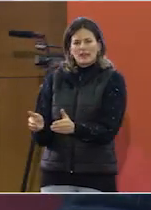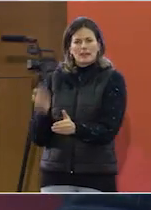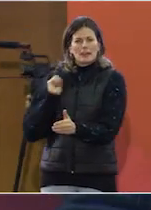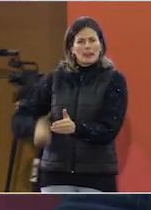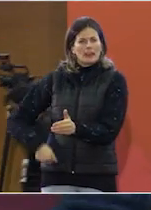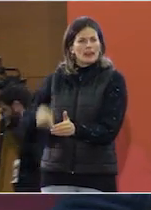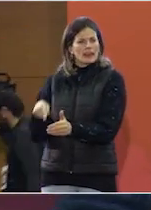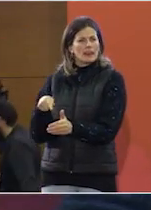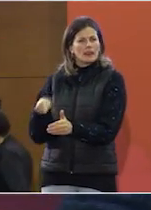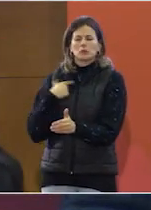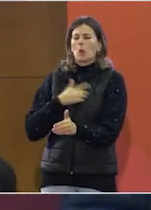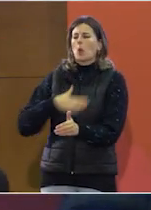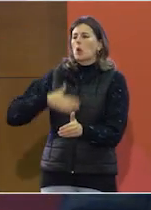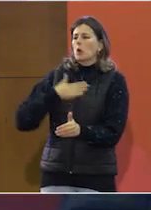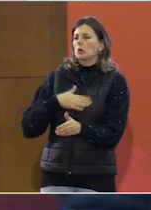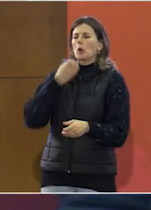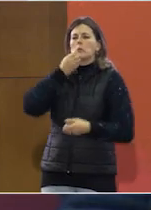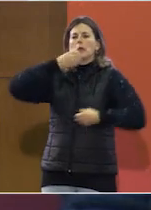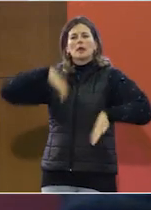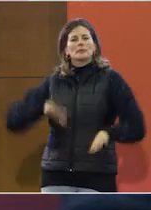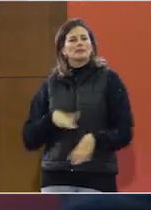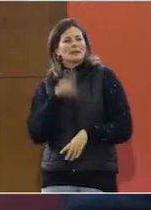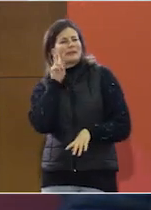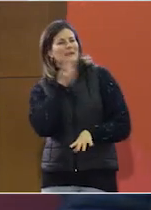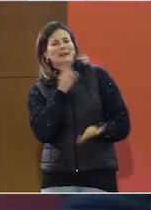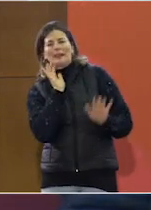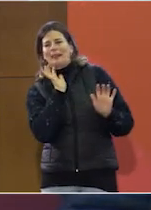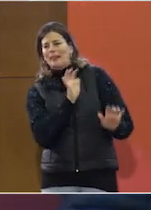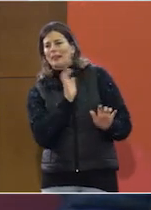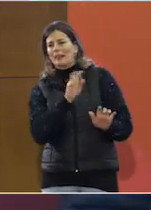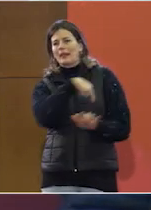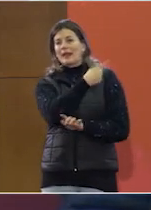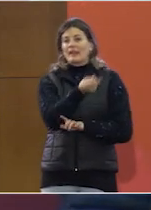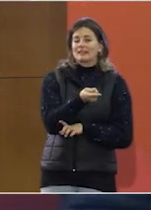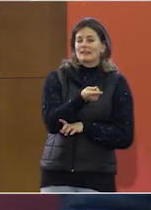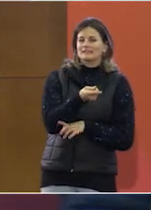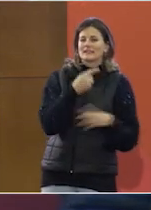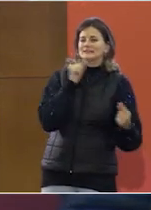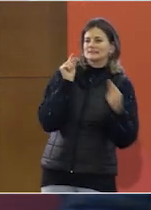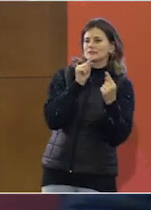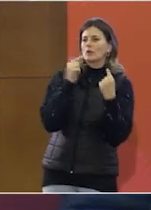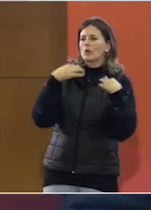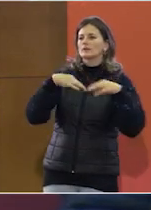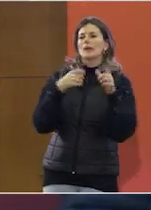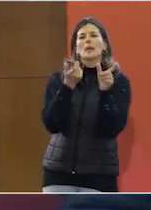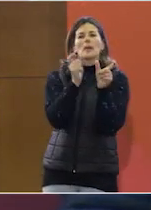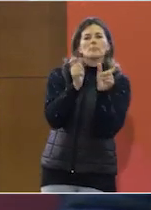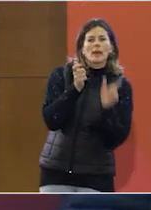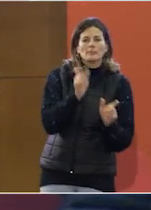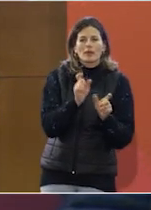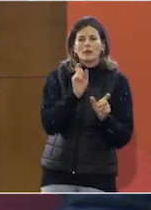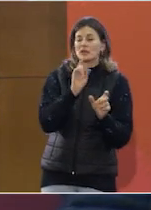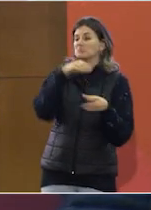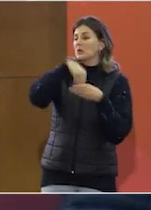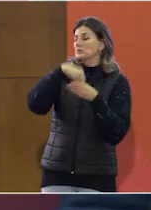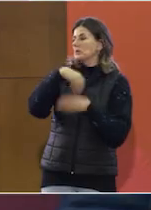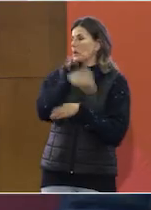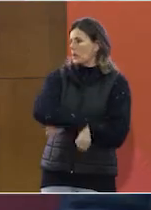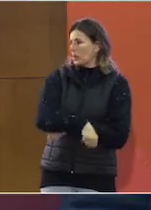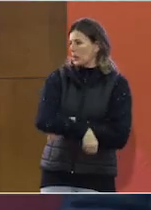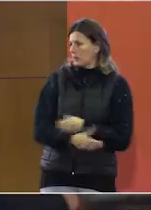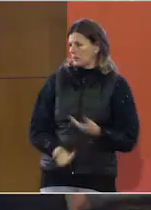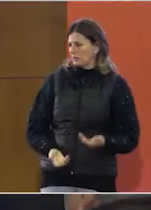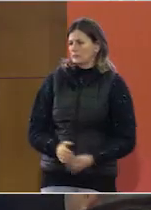millonarios que están comodísimos y muertos de risa mientras algunos discuten solamente por palabras y no por los contenidos de esas